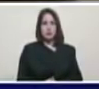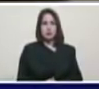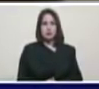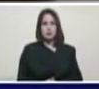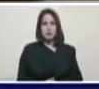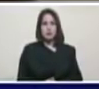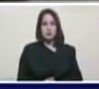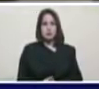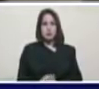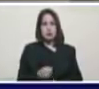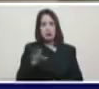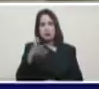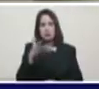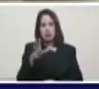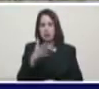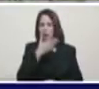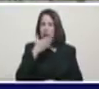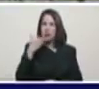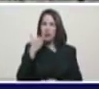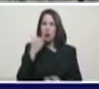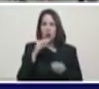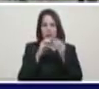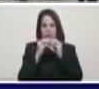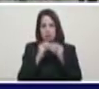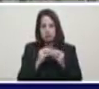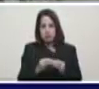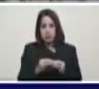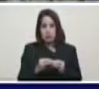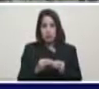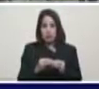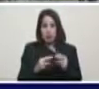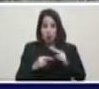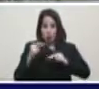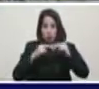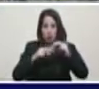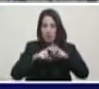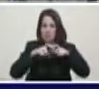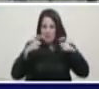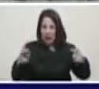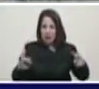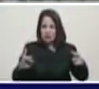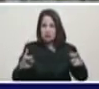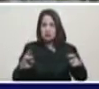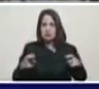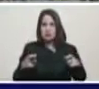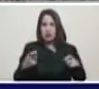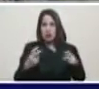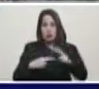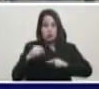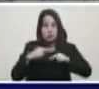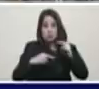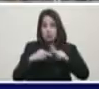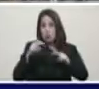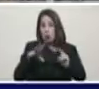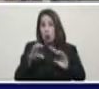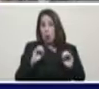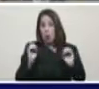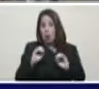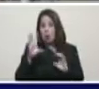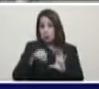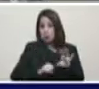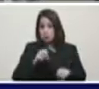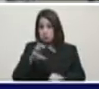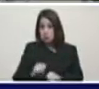montos para mejora ampliación autoconstrucción y adquisición